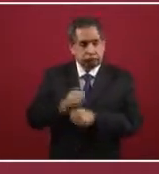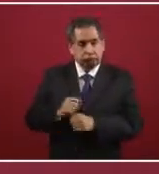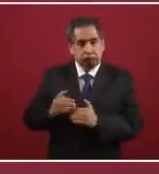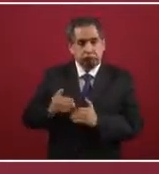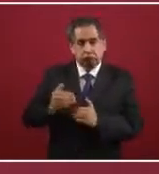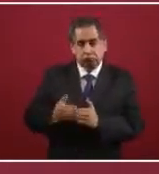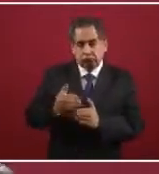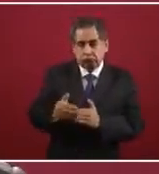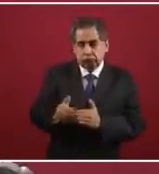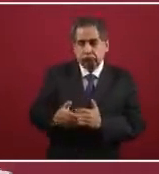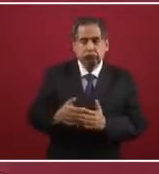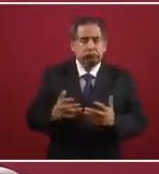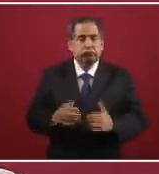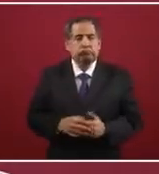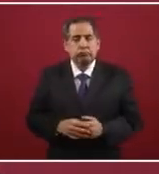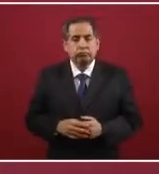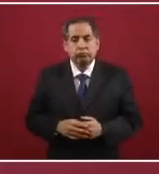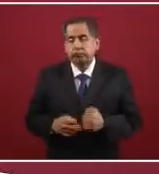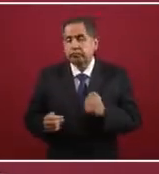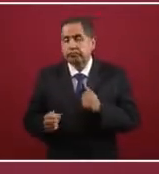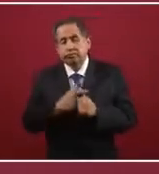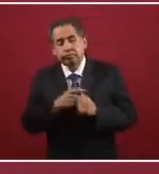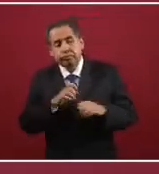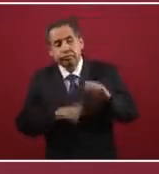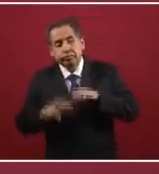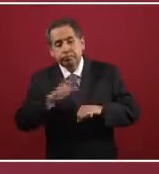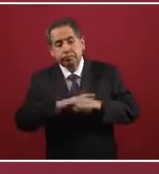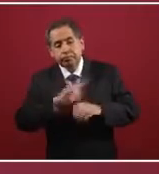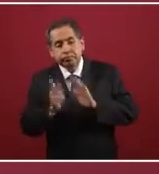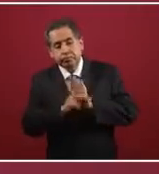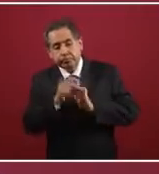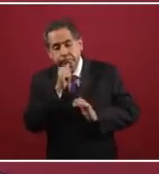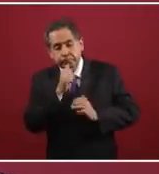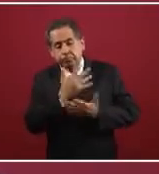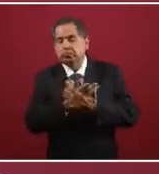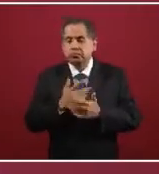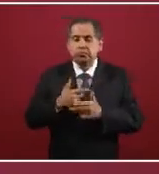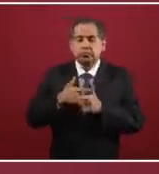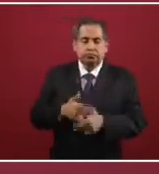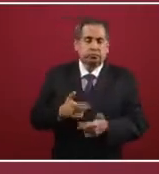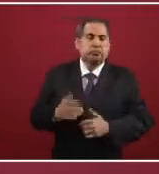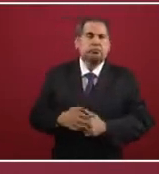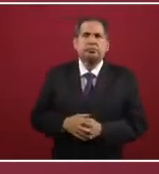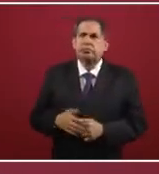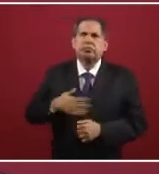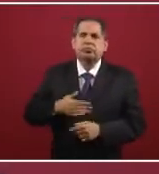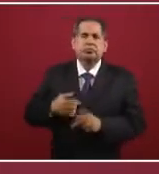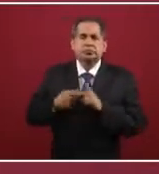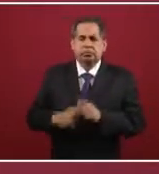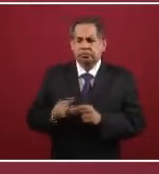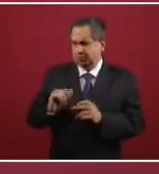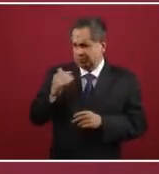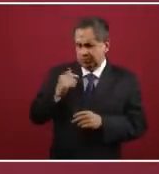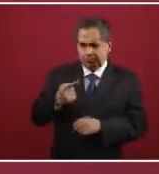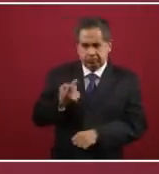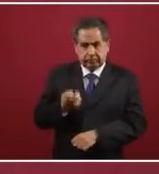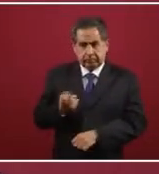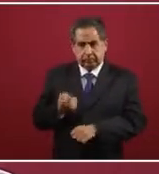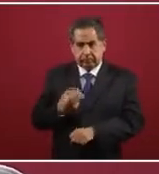tengamos, digamos, embajadores pendientes. Entonces, empezamos apenas esta